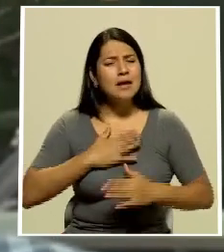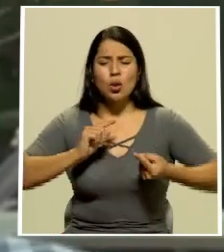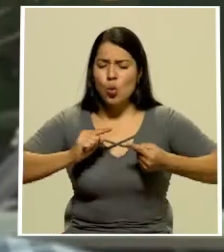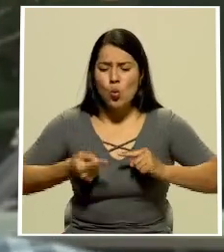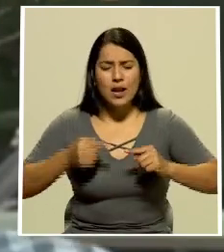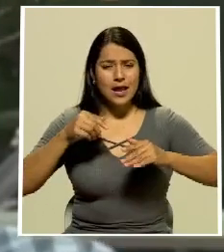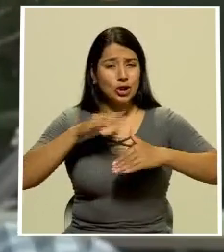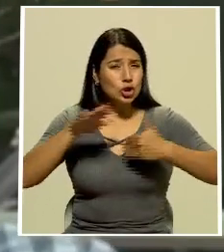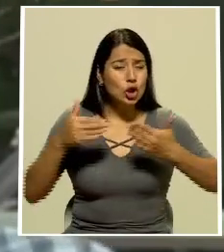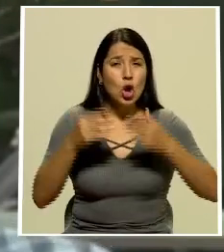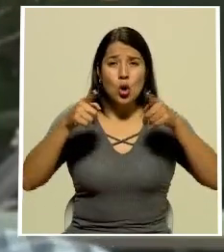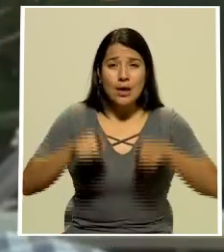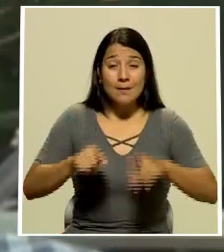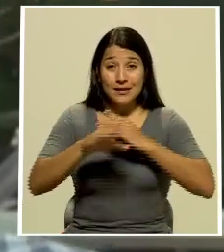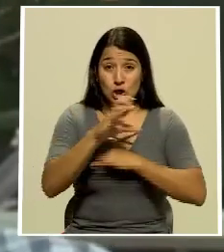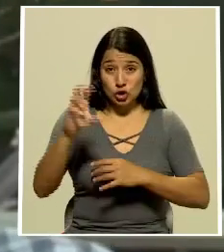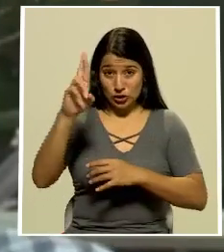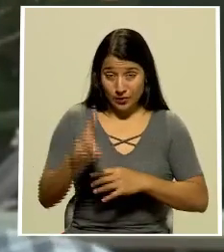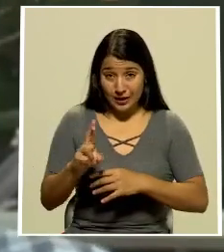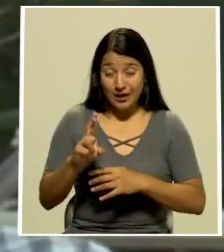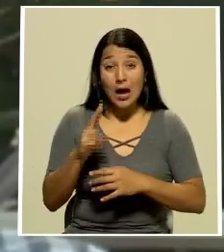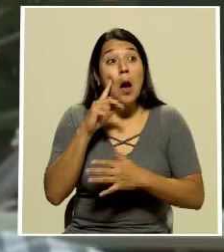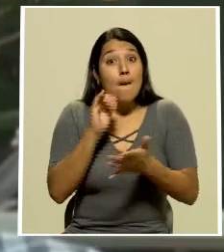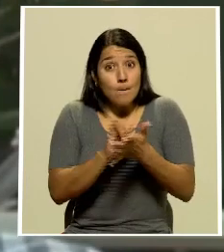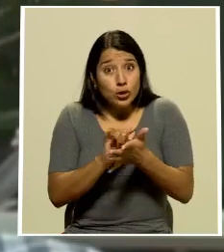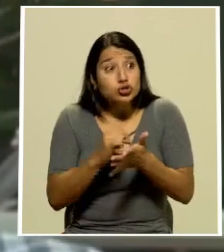país, convoqué a la ciudadanía a una protesta